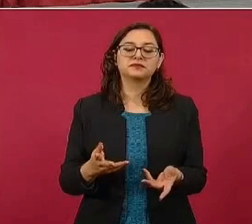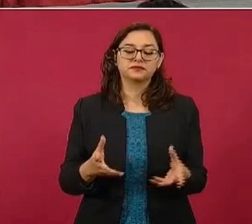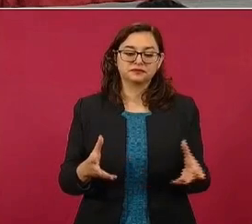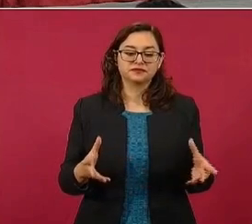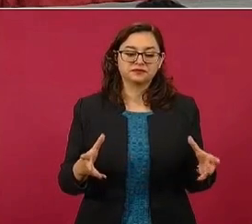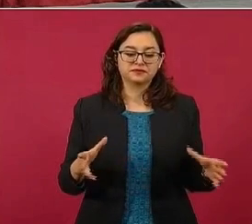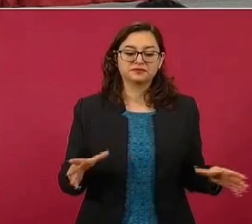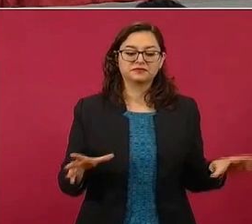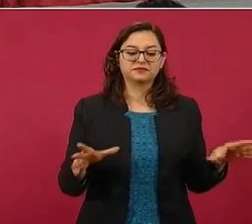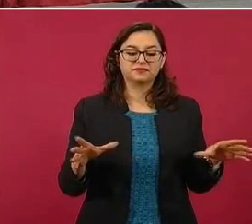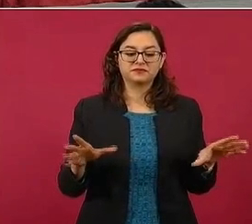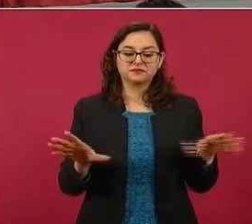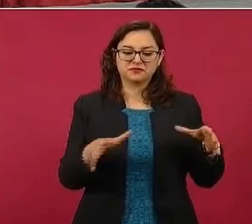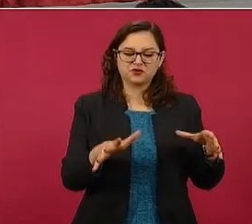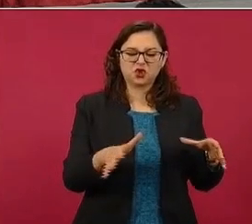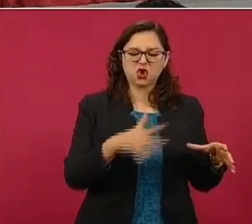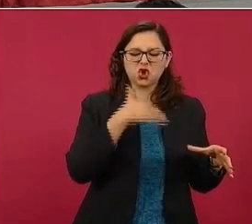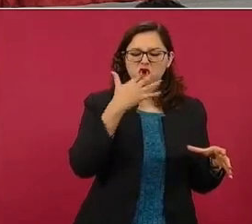corruptos cínicos